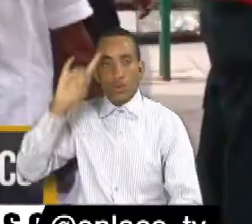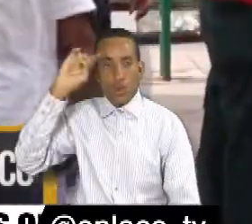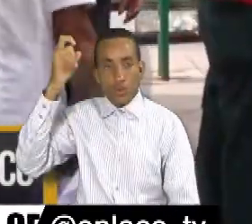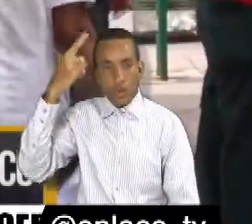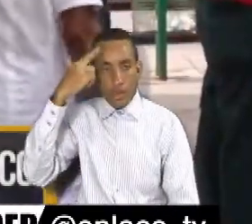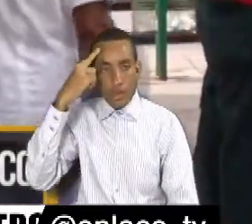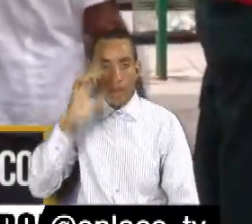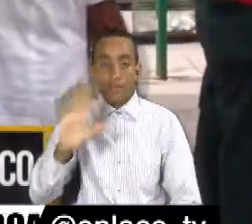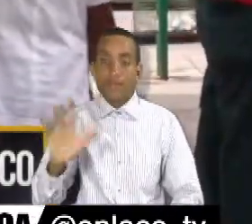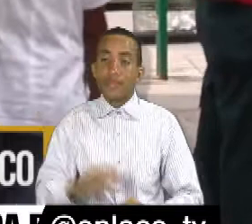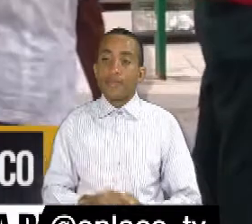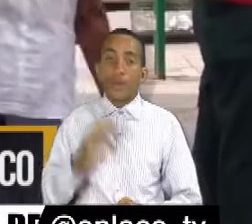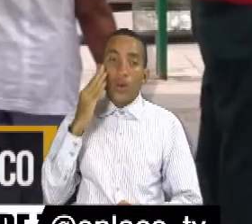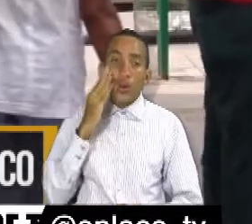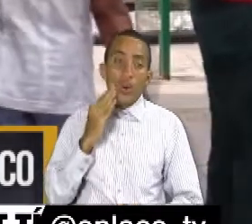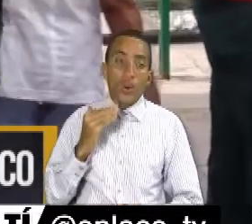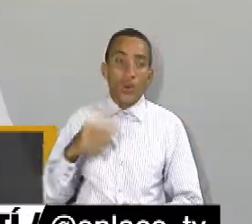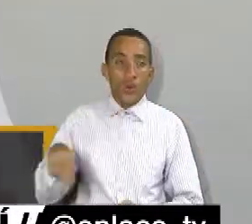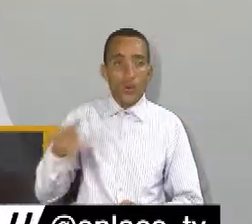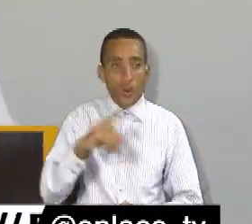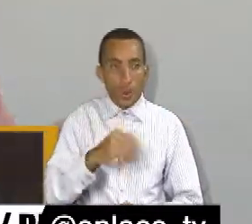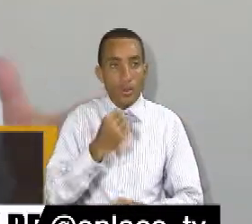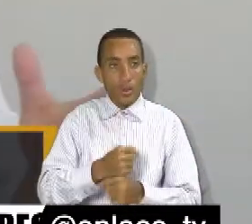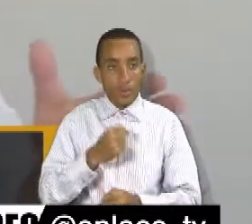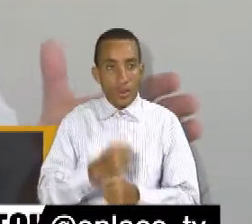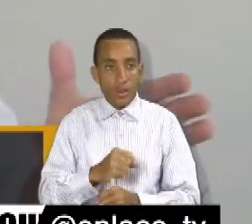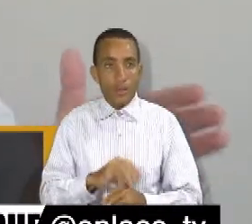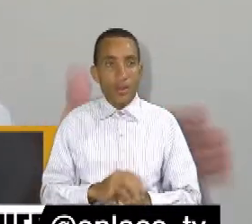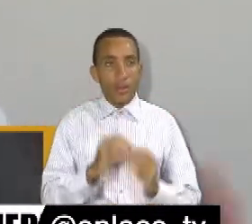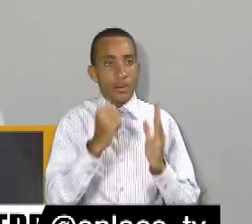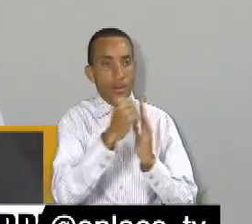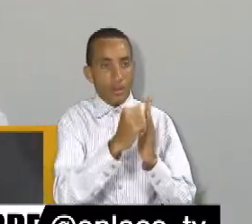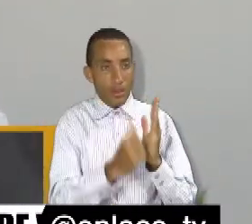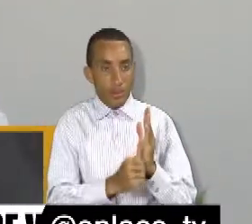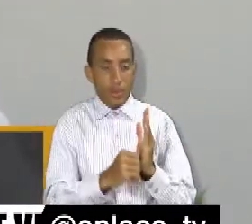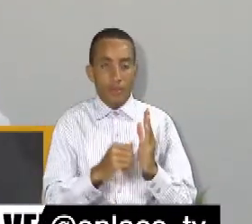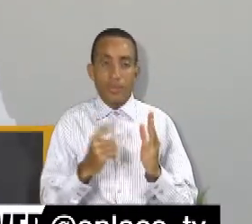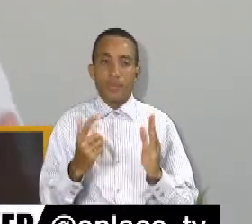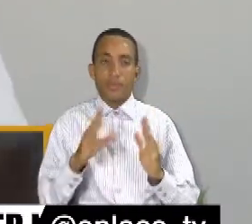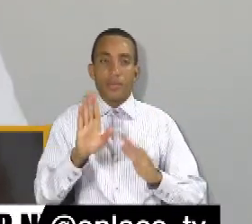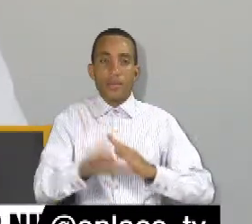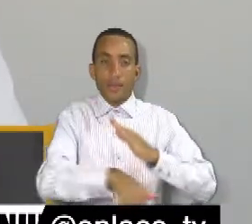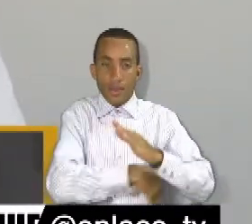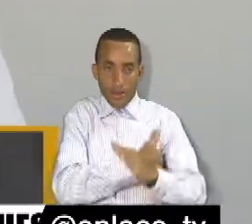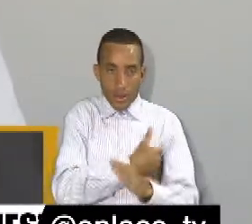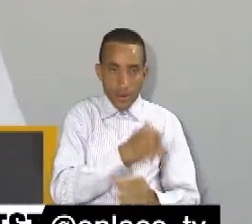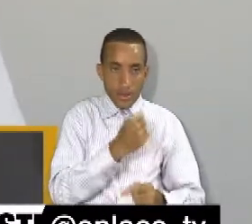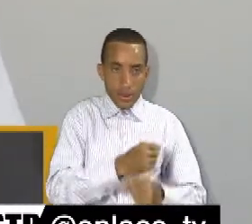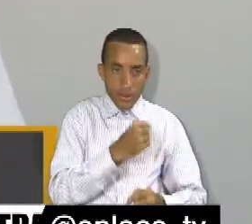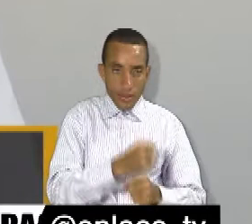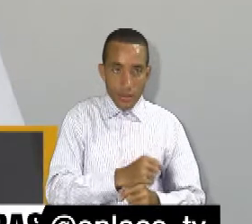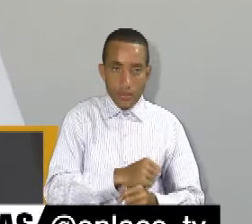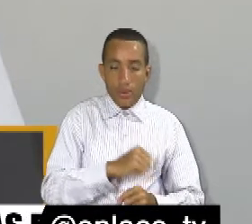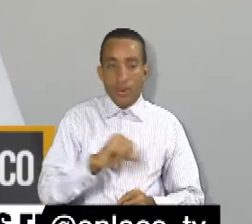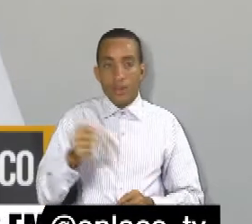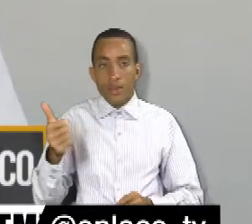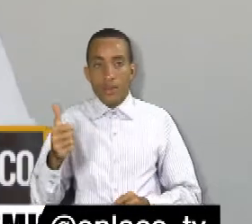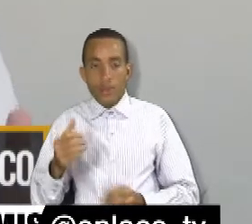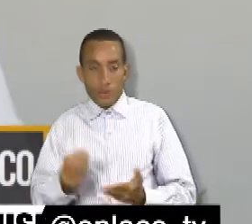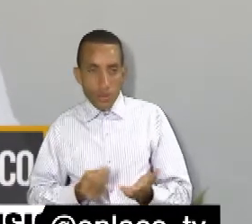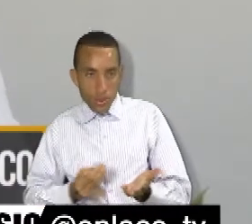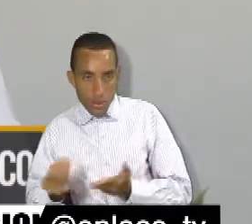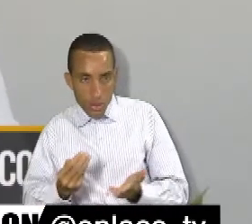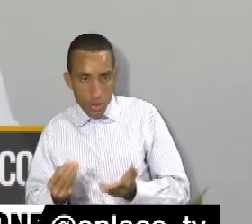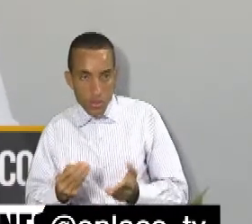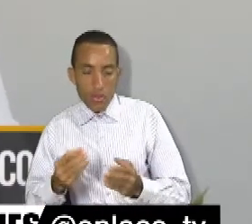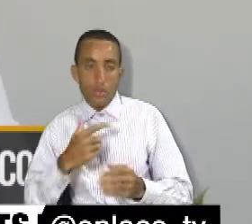Joven del Ministerio de Trabajo y Función Pública. Es un programa entre el Ministerio del Trabajo, la Comisión Nacional del Servicio Civil y